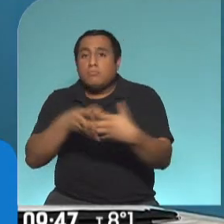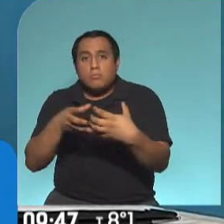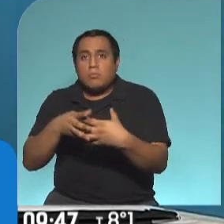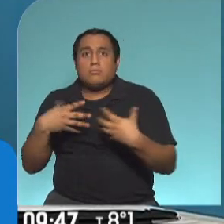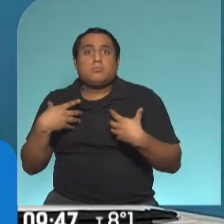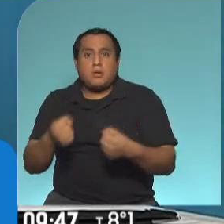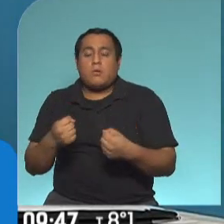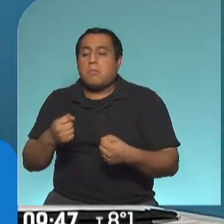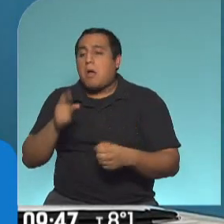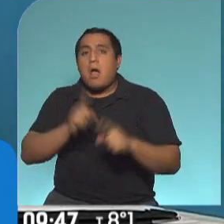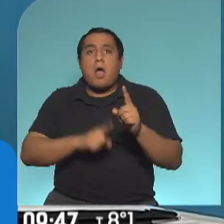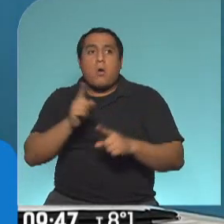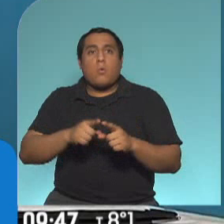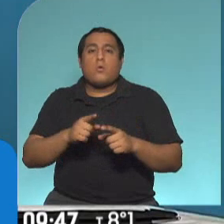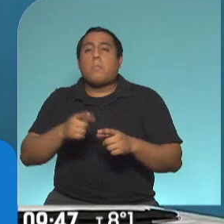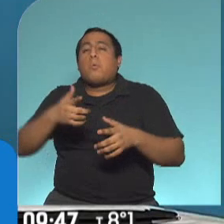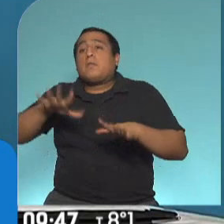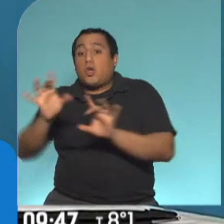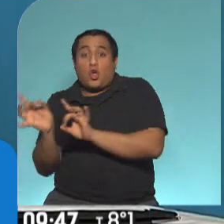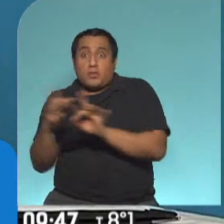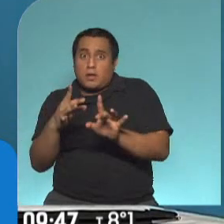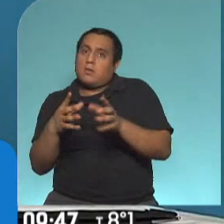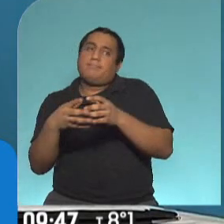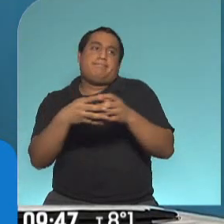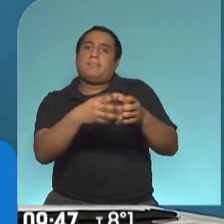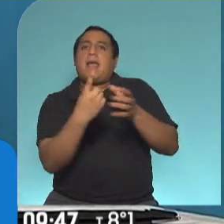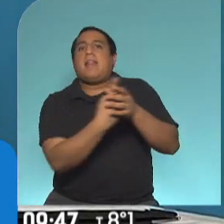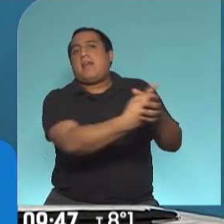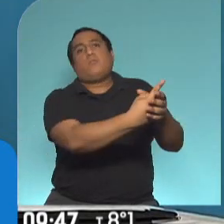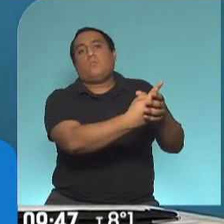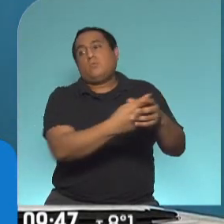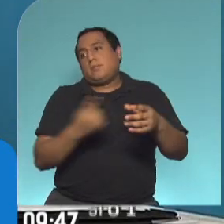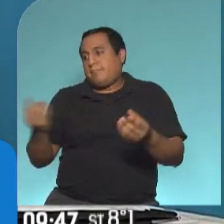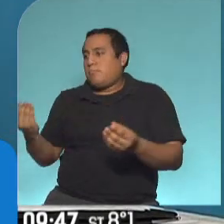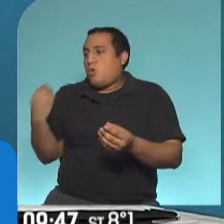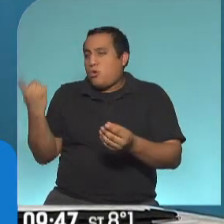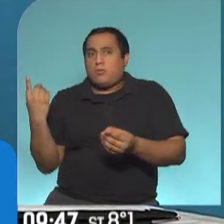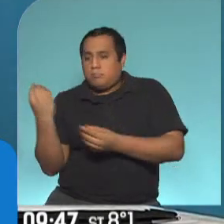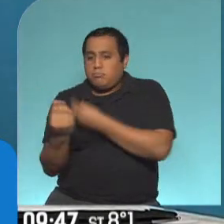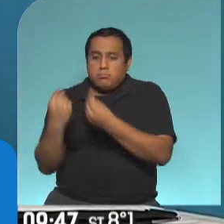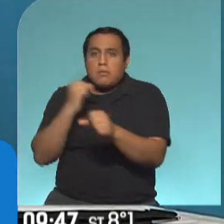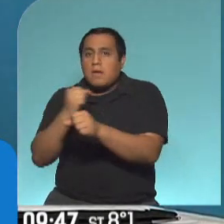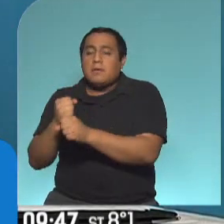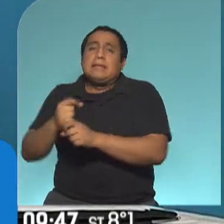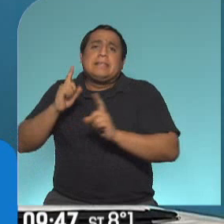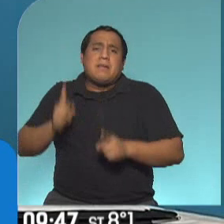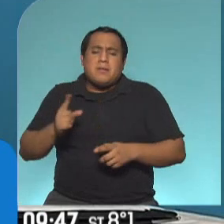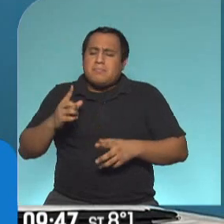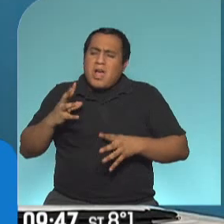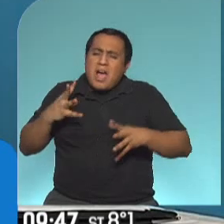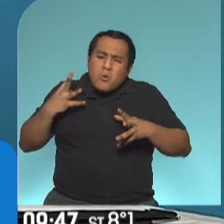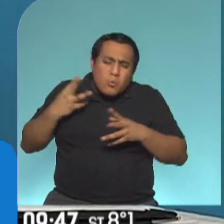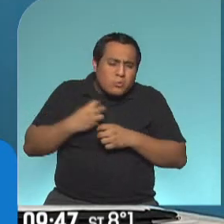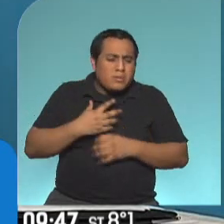de licencia porque ha sido con tías contagiado y además bueno la angustia que genera